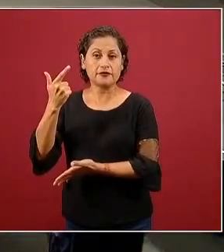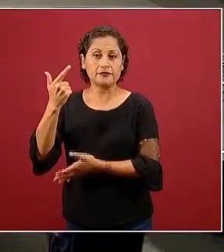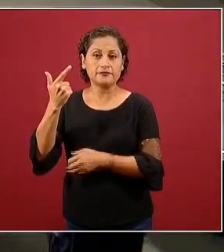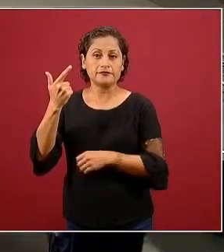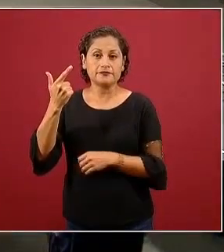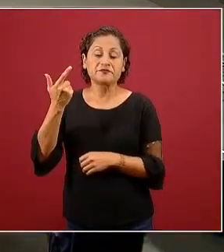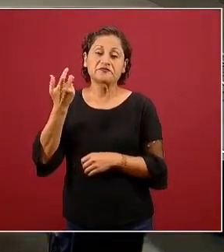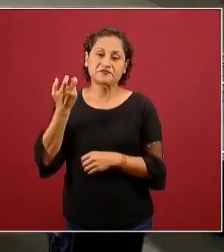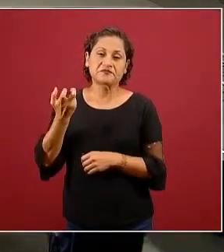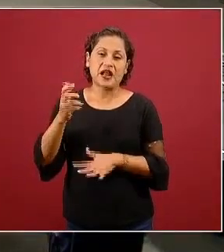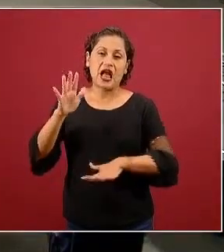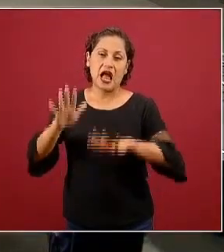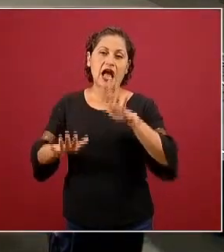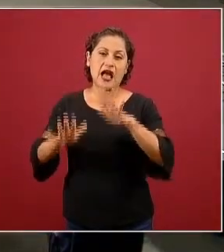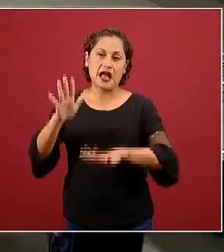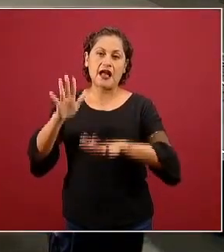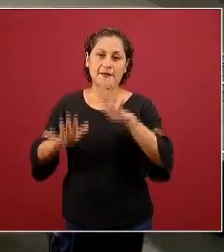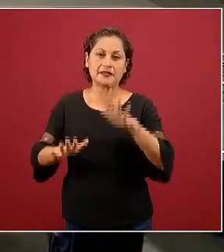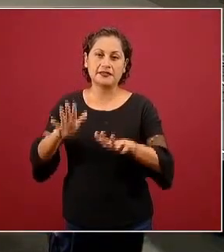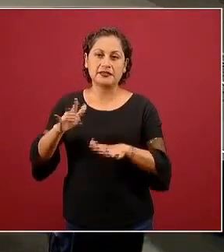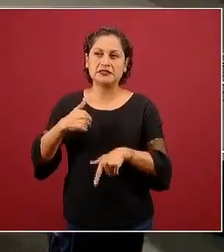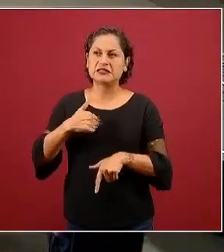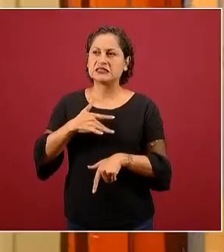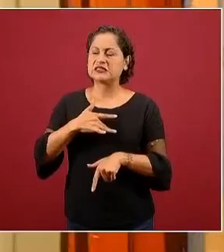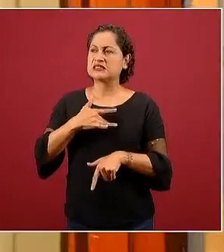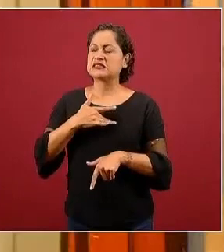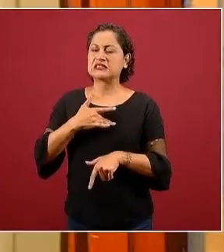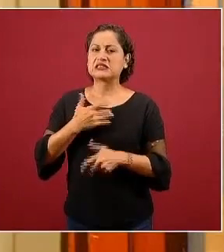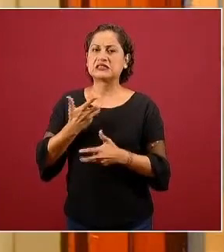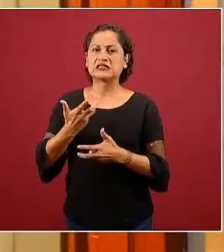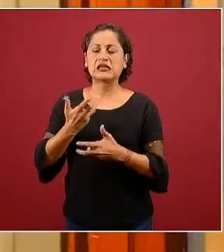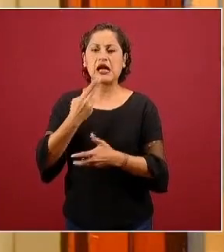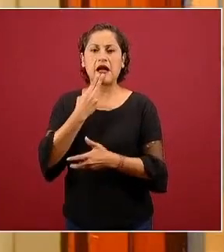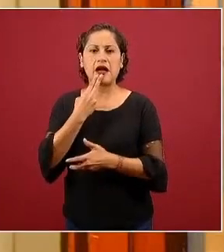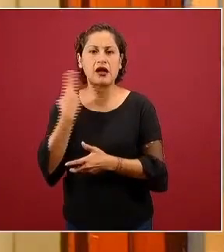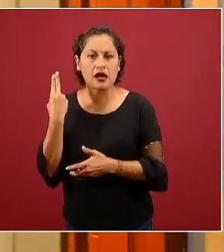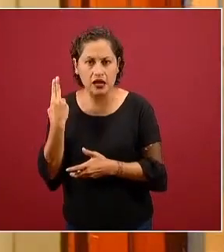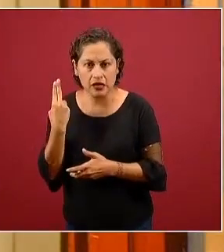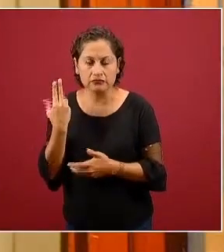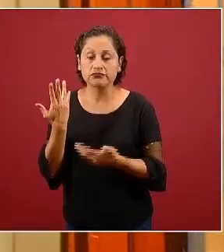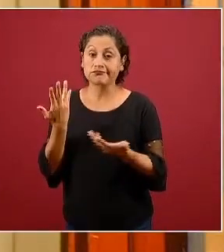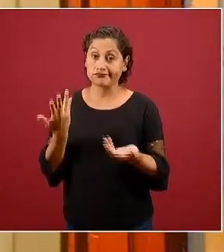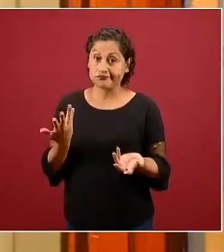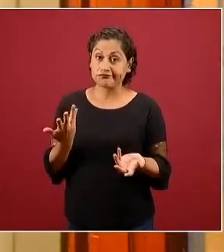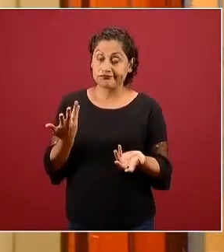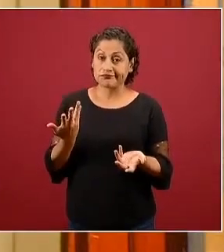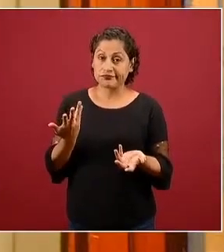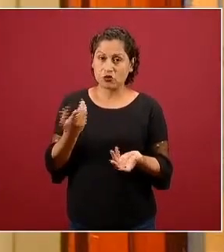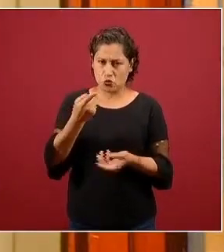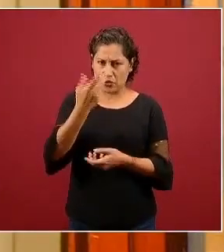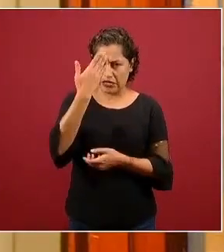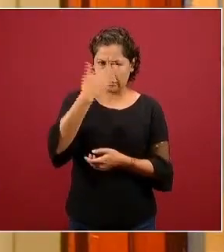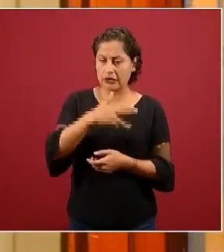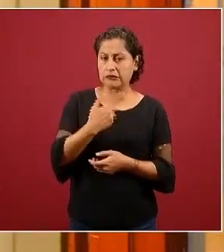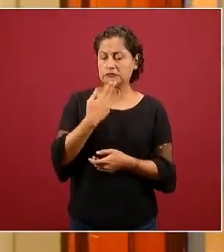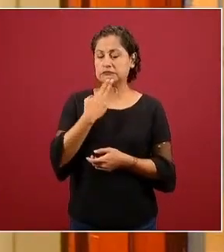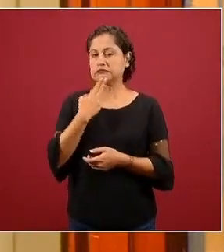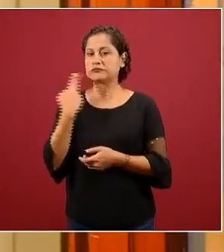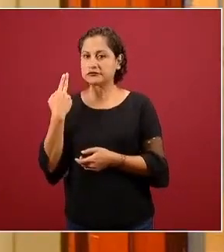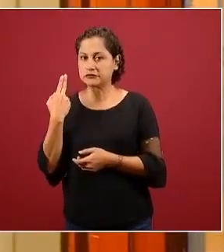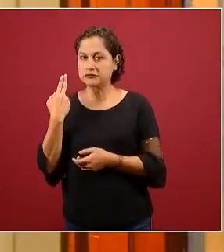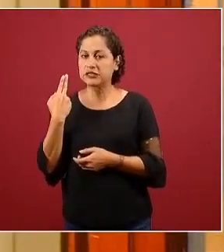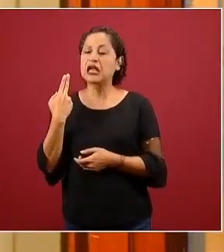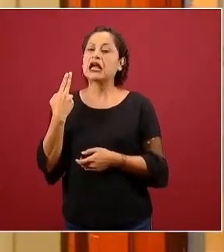pues este componente que llamamos conducta suicida. La conducta suicida, como ustedes saben, abarca